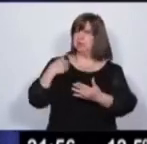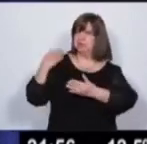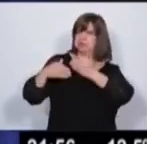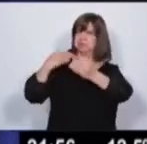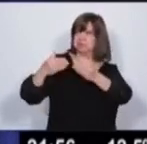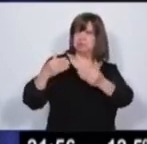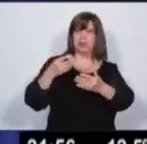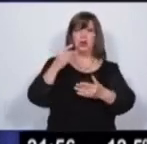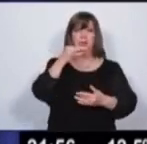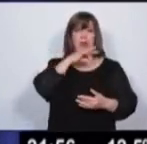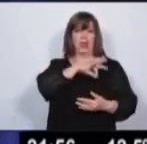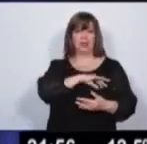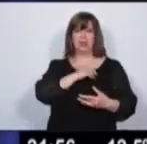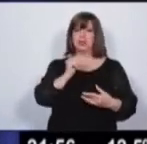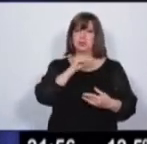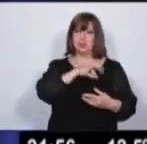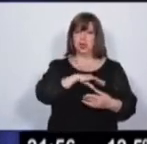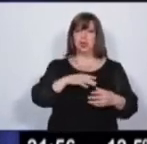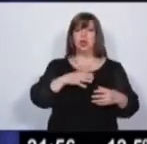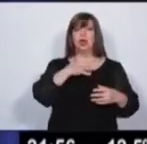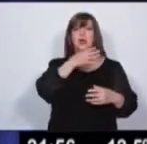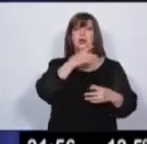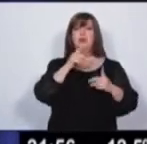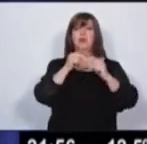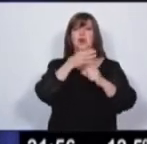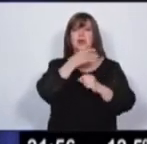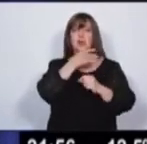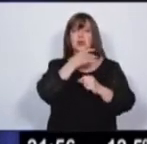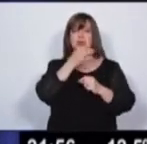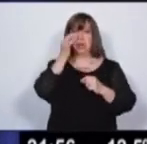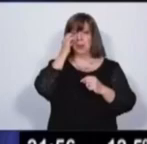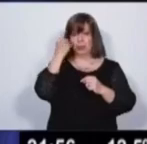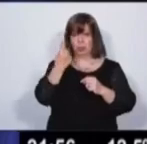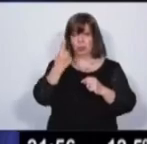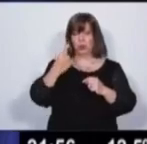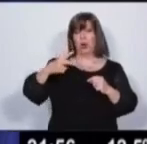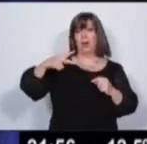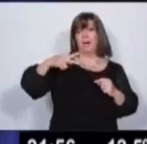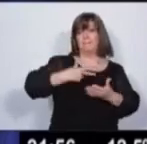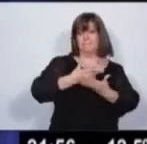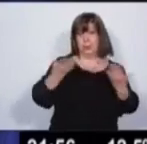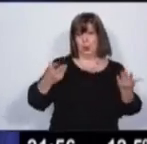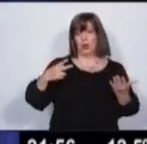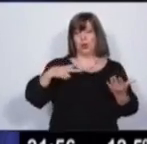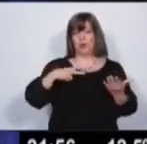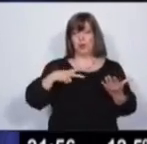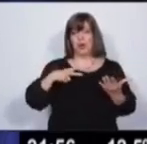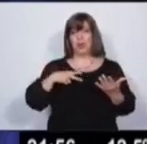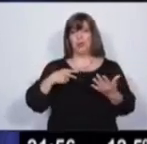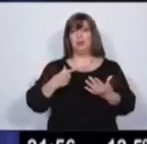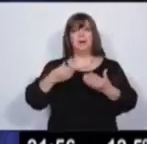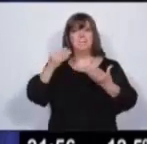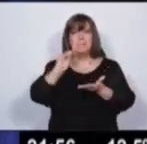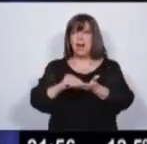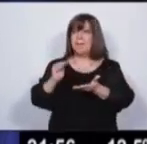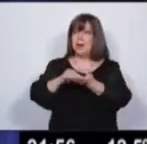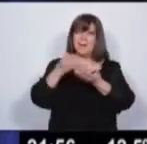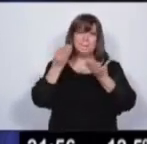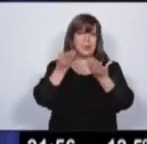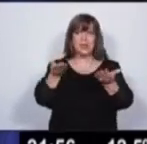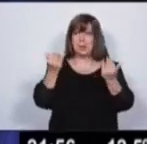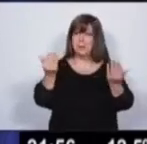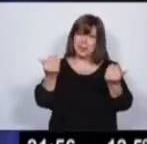como del privado puesto número 14 y 21 respectivamente cada vez le piden más sacrificios prometiendo